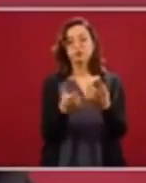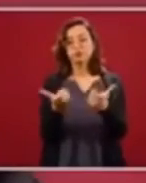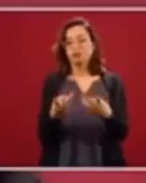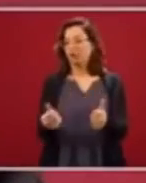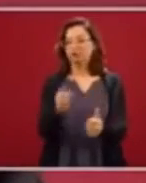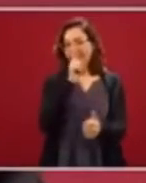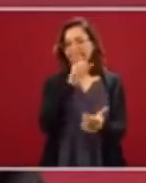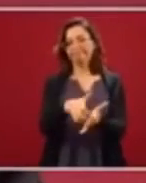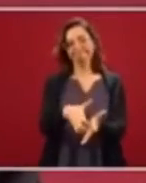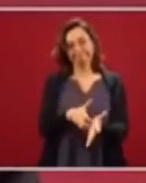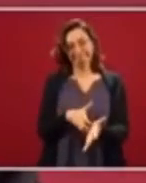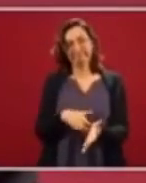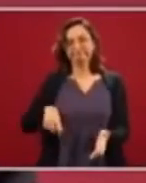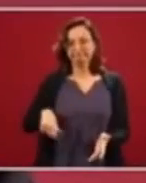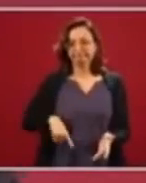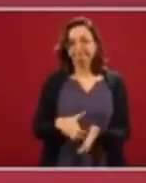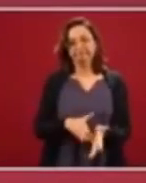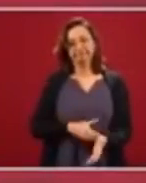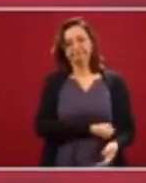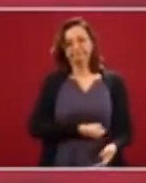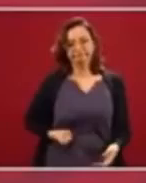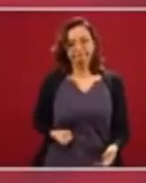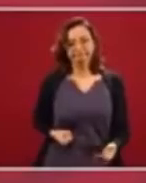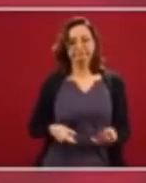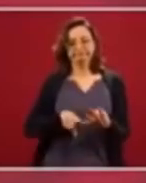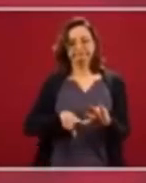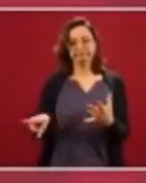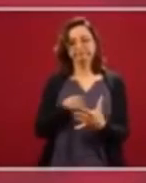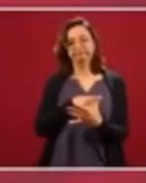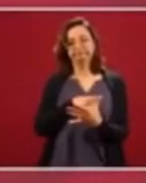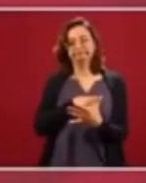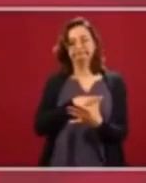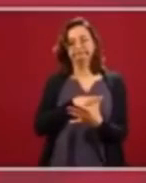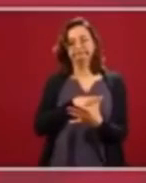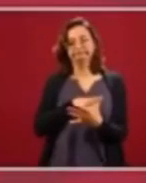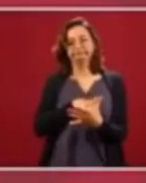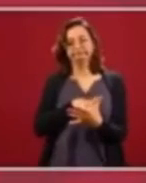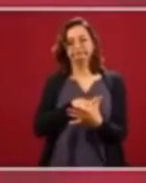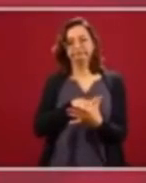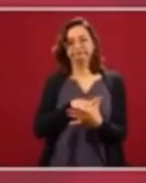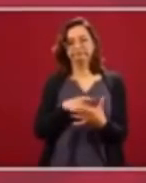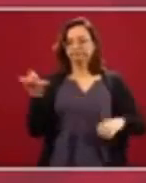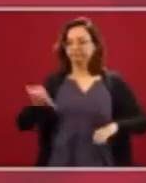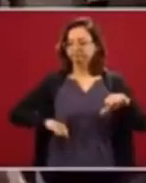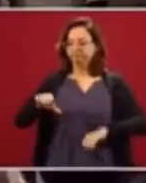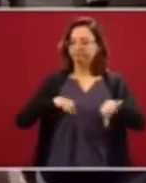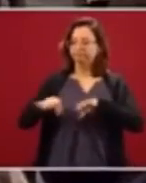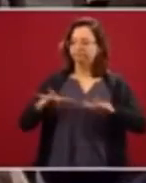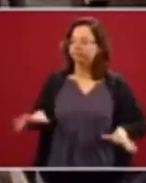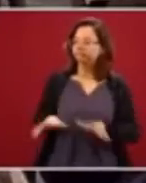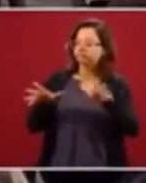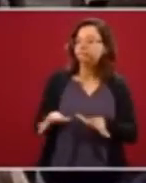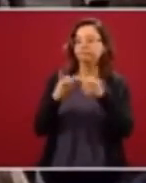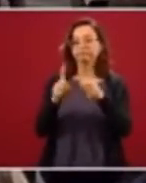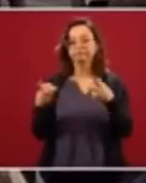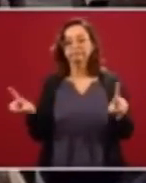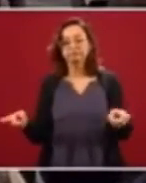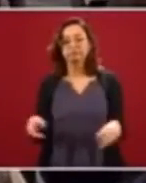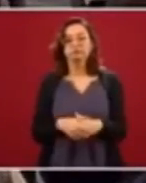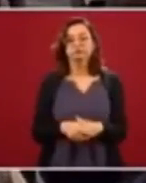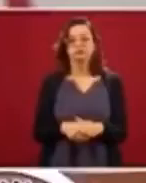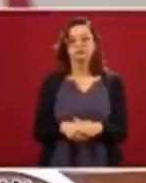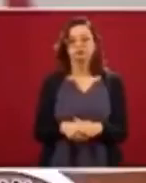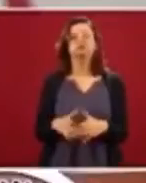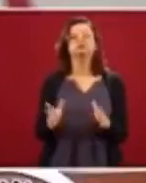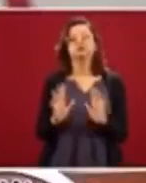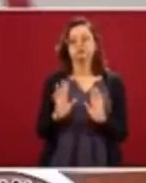austeridad republicana. Ya sabemos que tenemos que impulsar actividades productivas y crear empleos como cuestiones